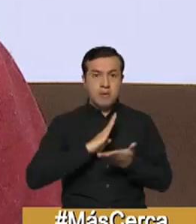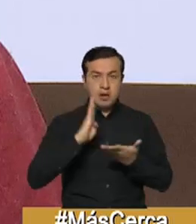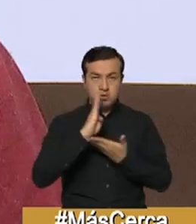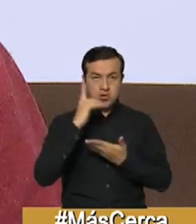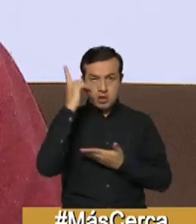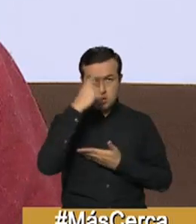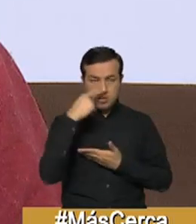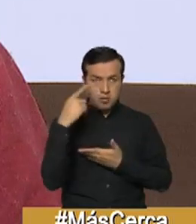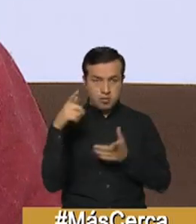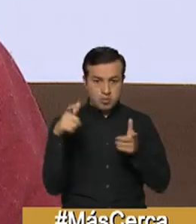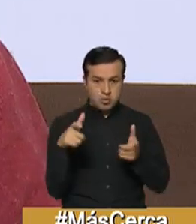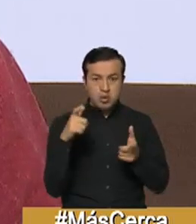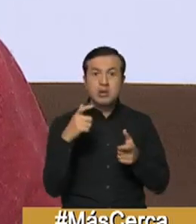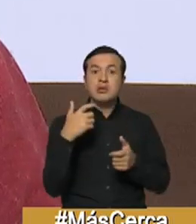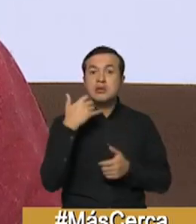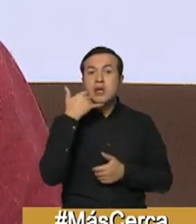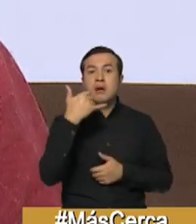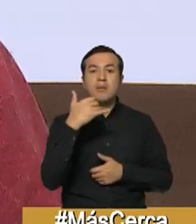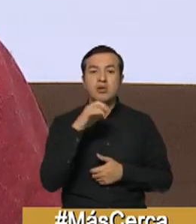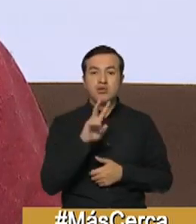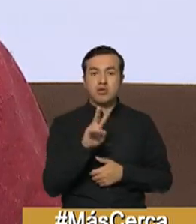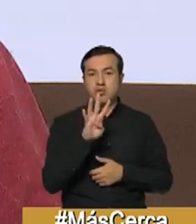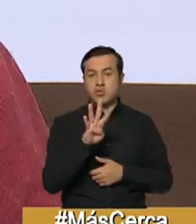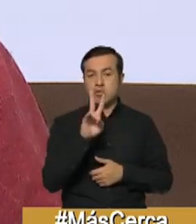A nuestros teléfonos al